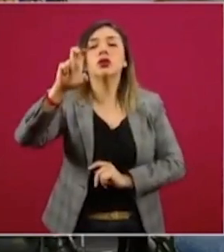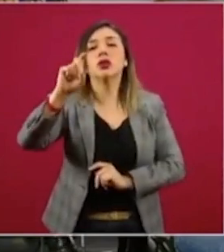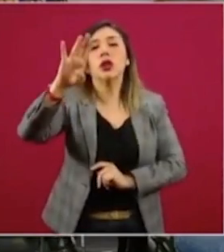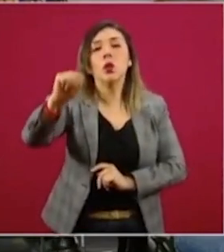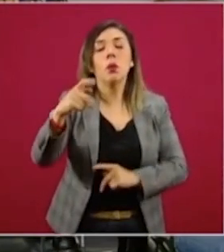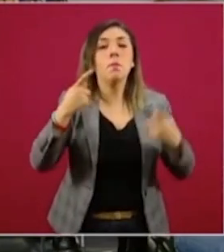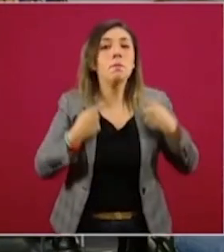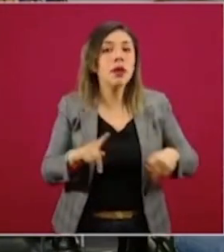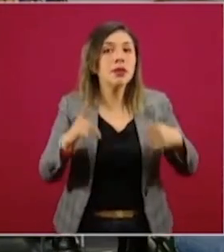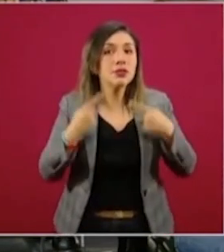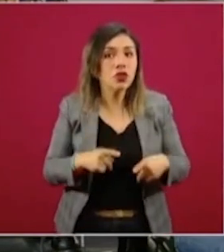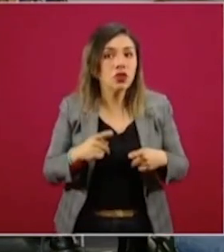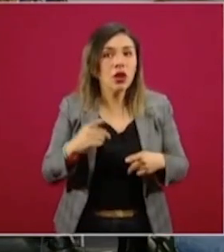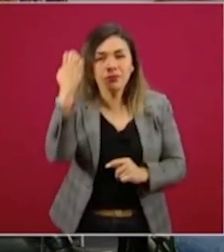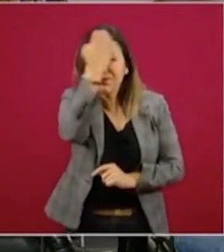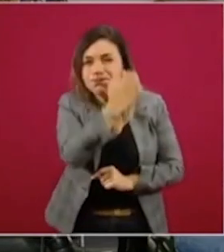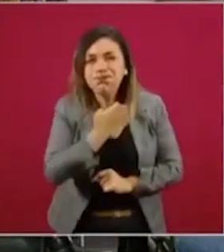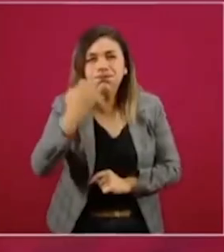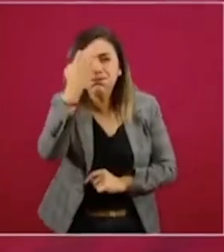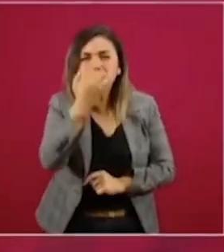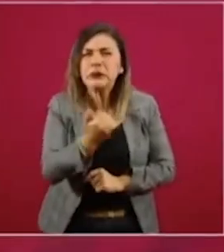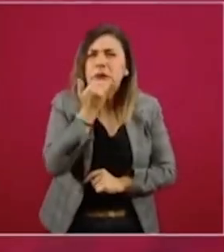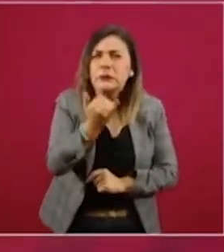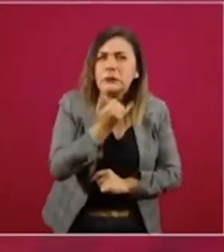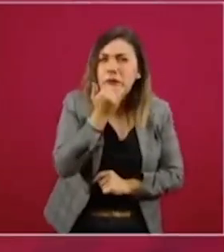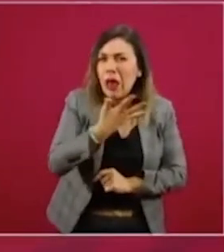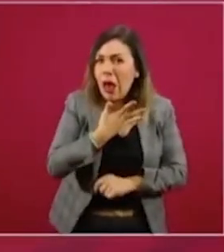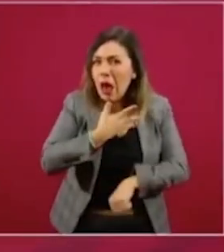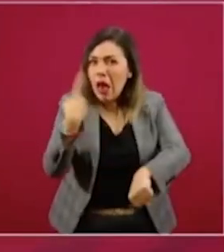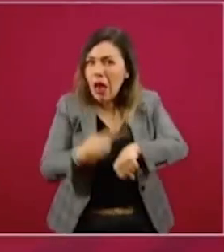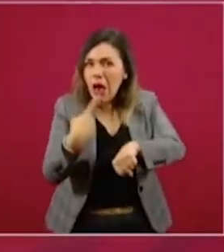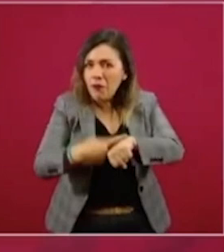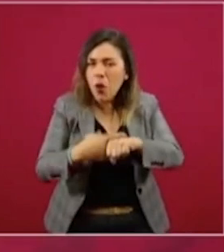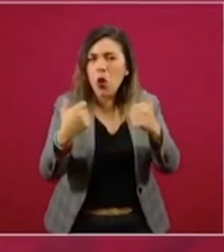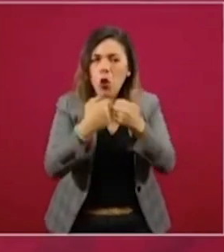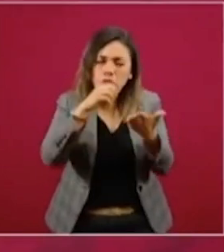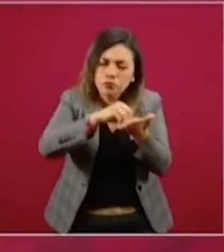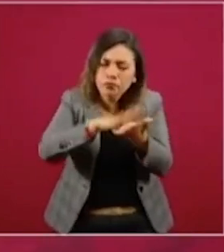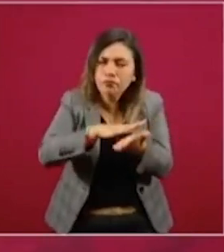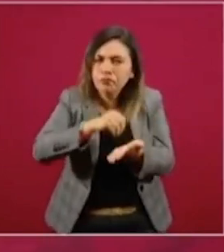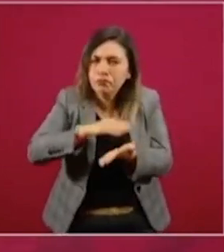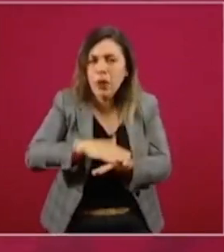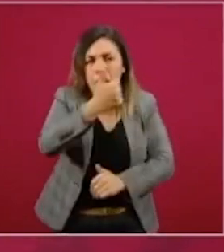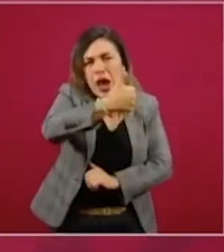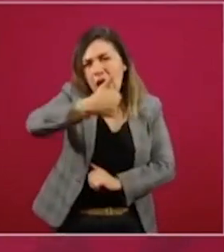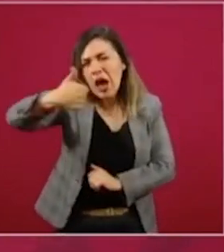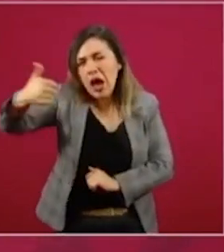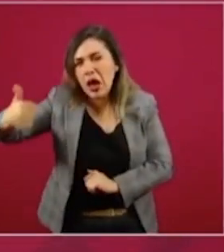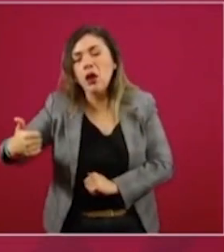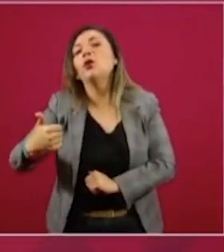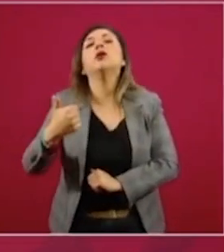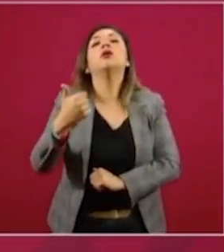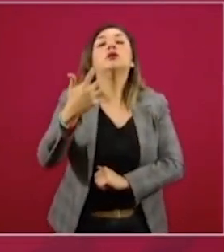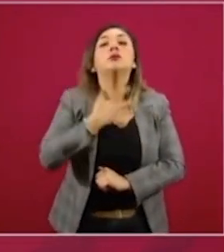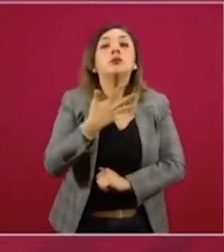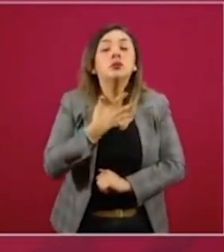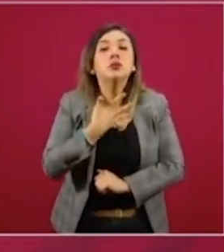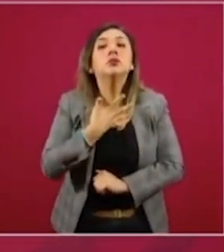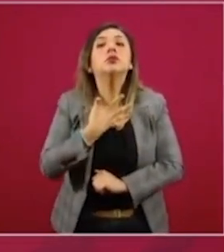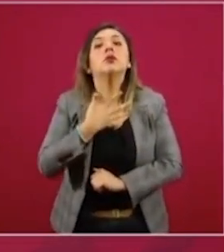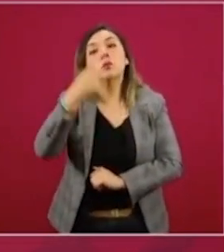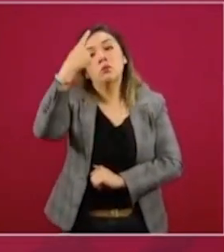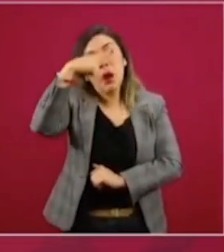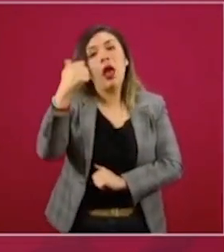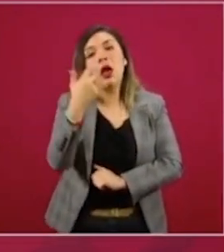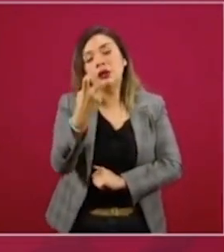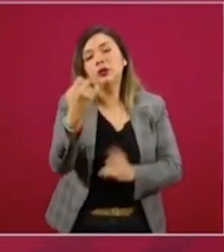95.839 personas que en algún momento fueron casos sospechosos y que los registramos cada uno de ellos y se